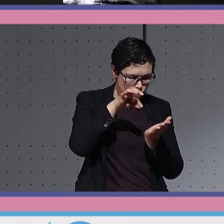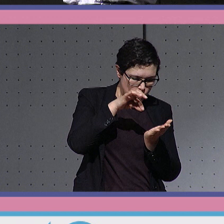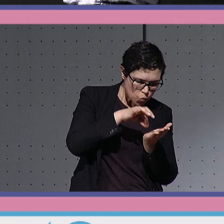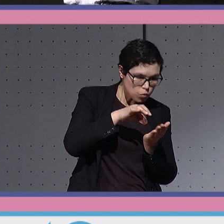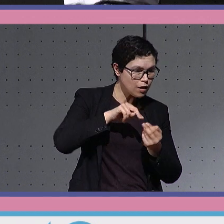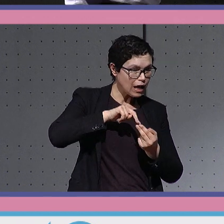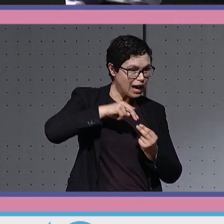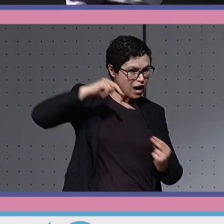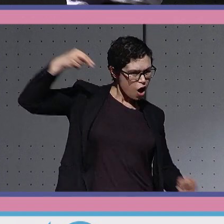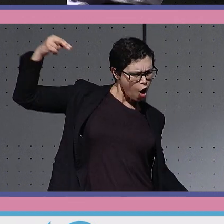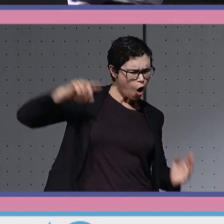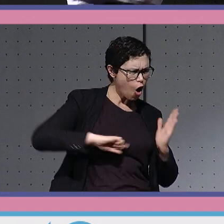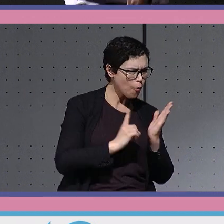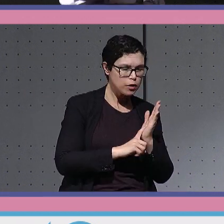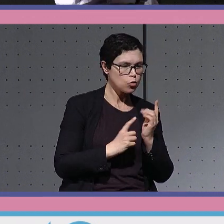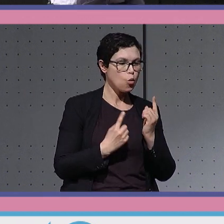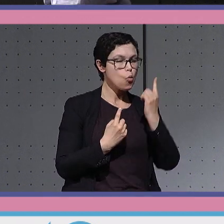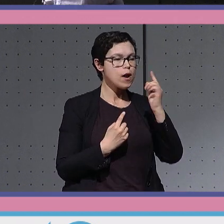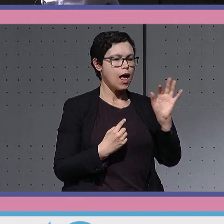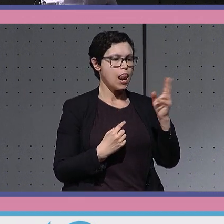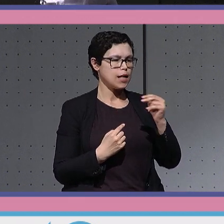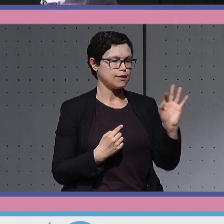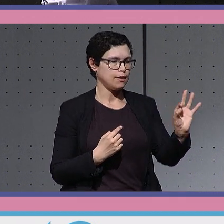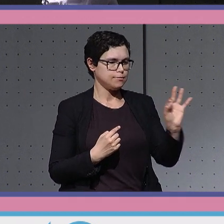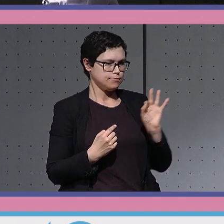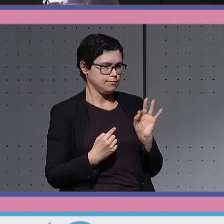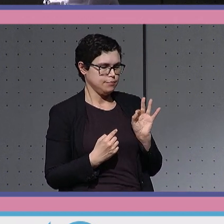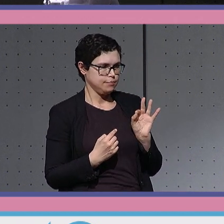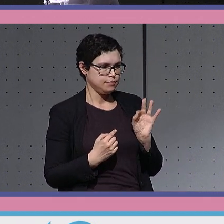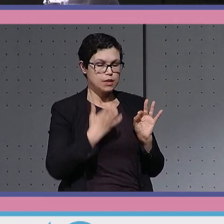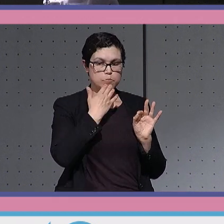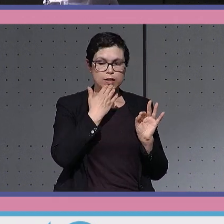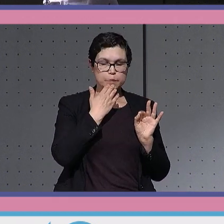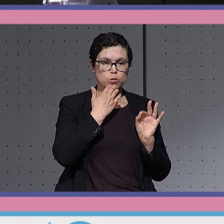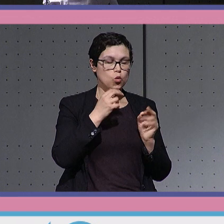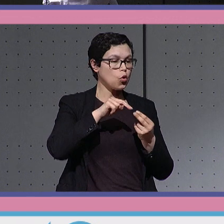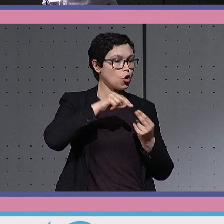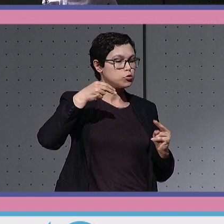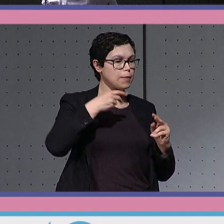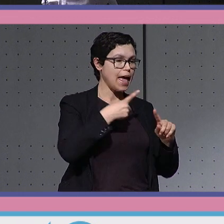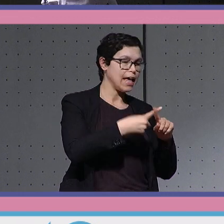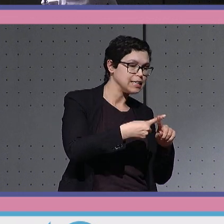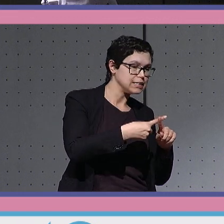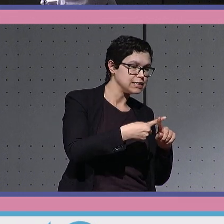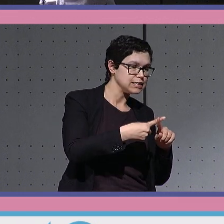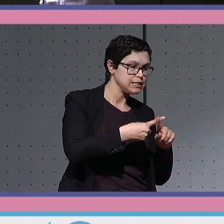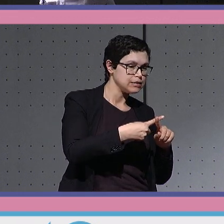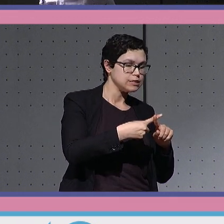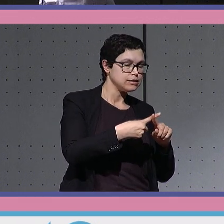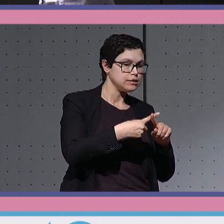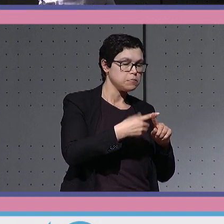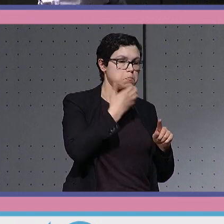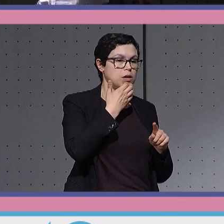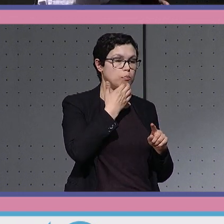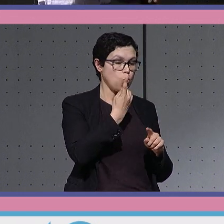una letra por cada hoja. Y entonces miramos, esto es por ejemplo cromosomas X, que en un